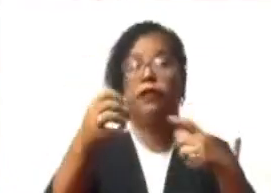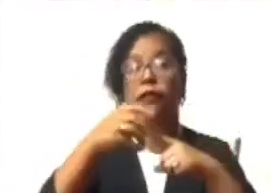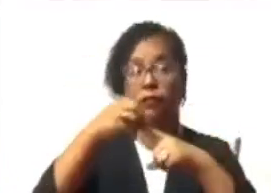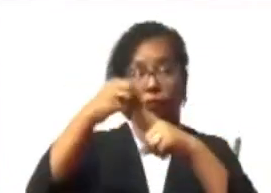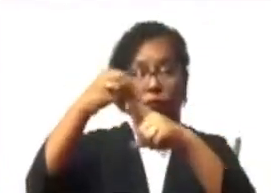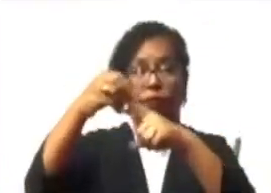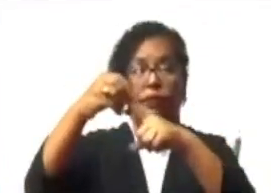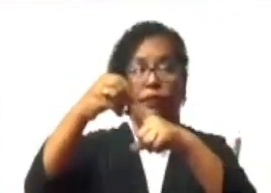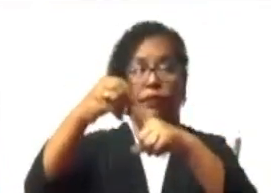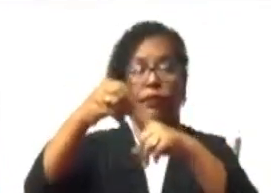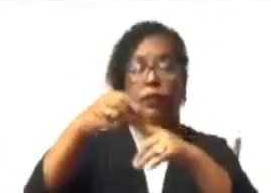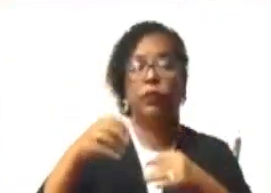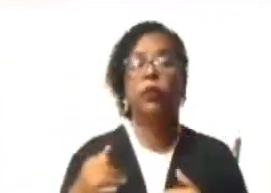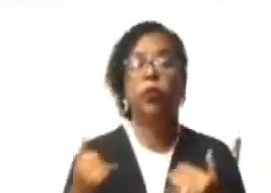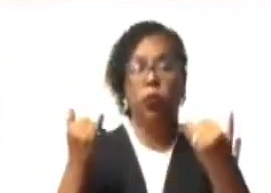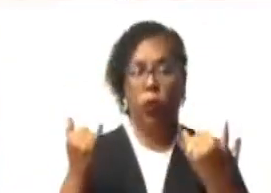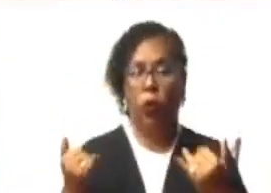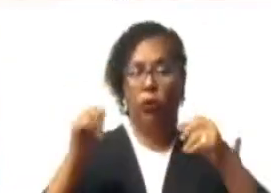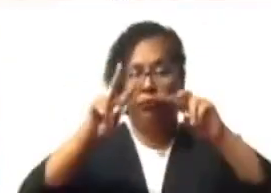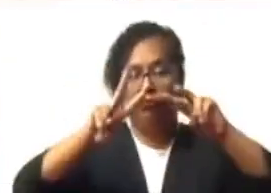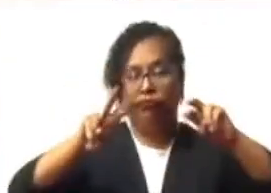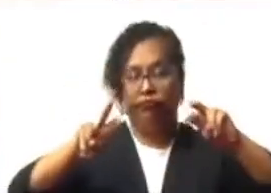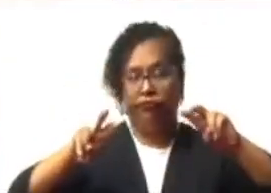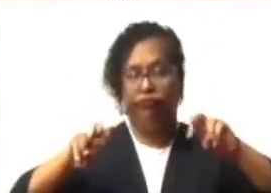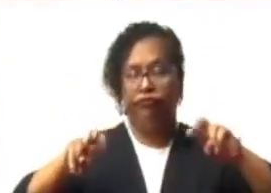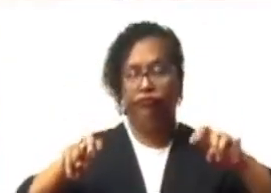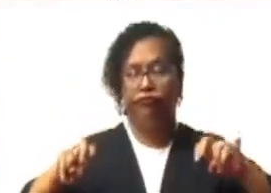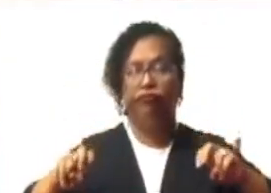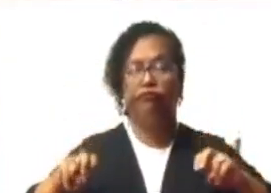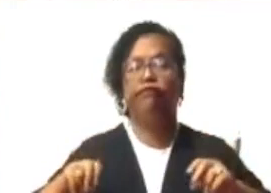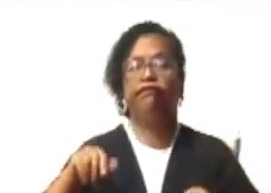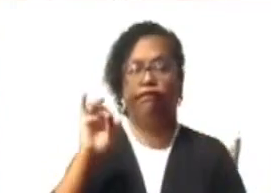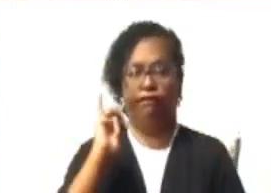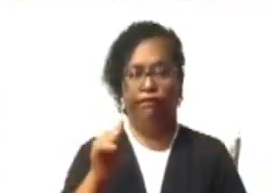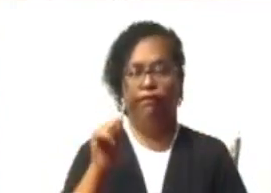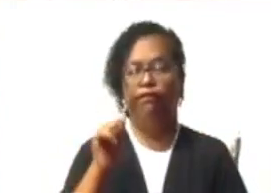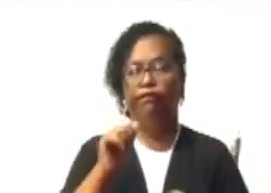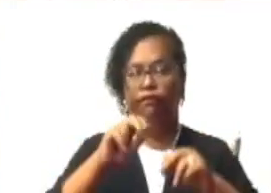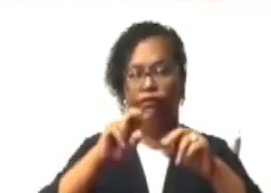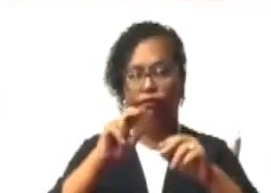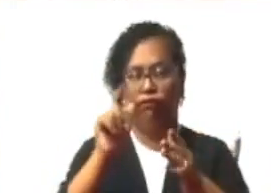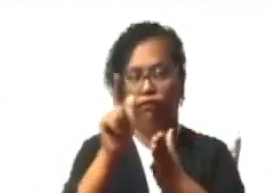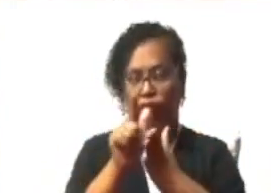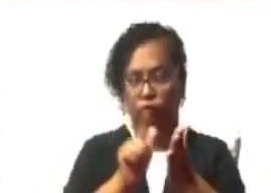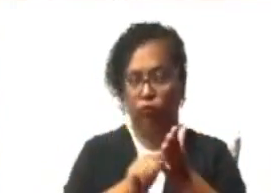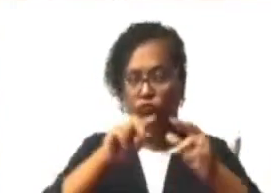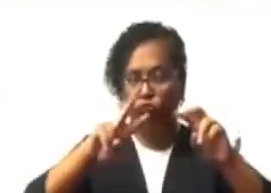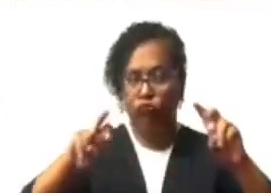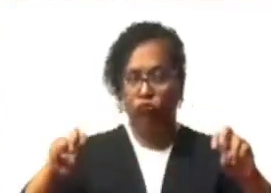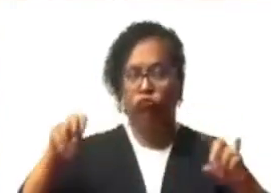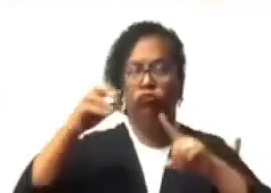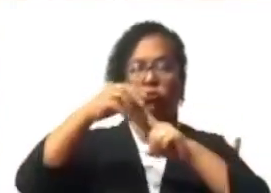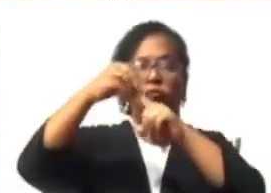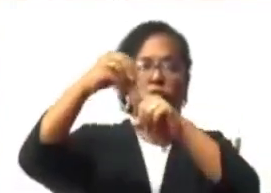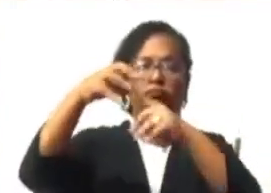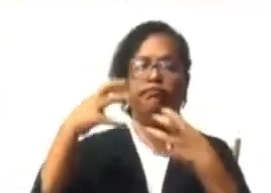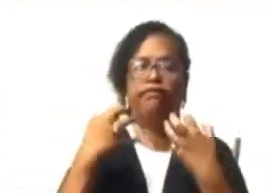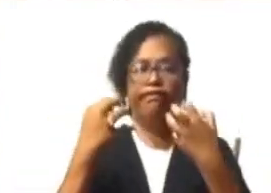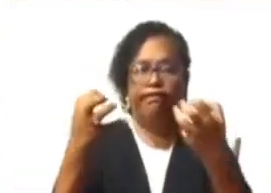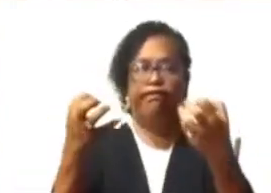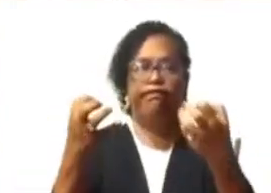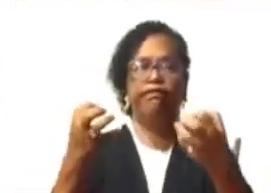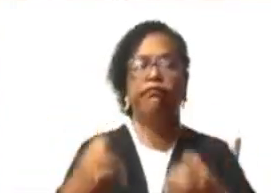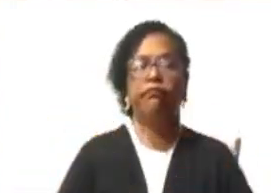Diputados. Hoy la estamos conociendo en esta legislatura extraordinaria, en el conocimiento de lo que es